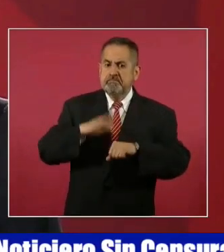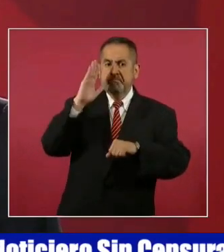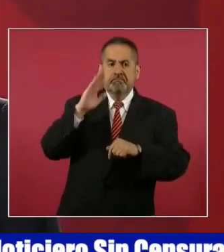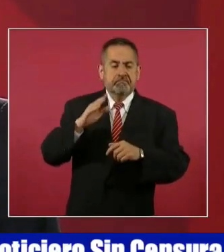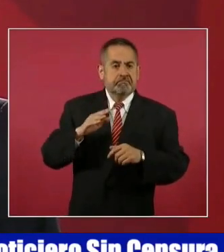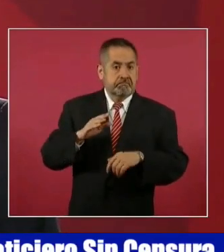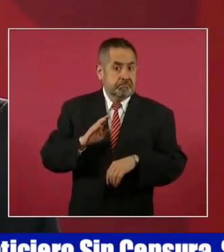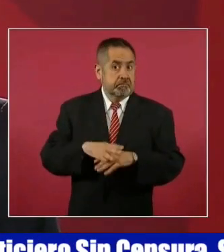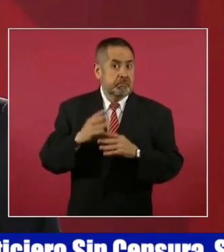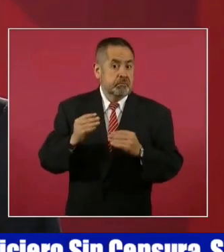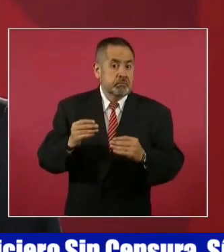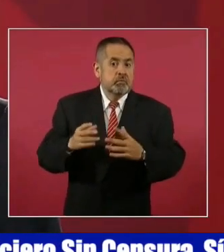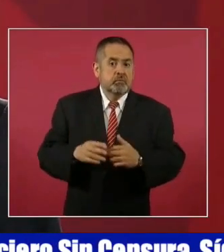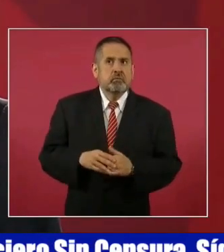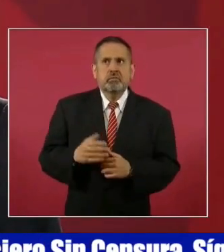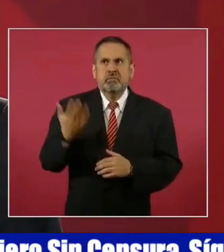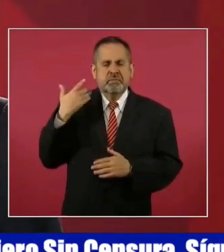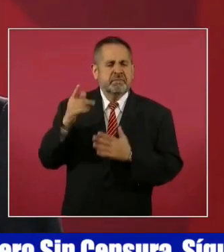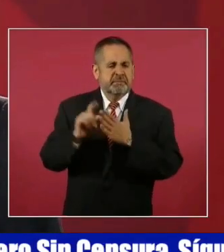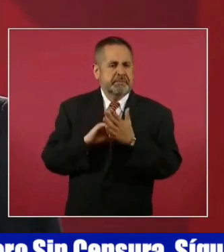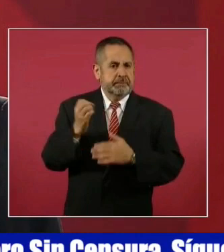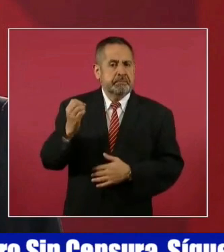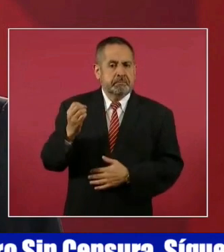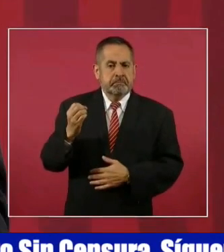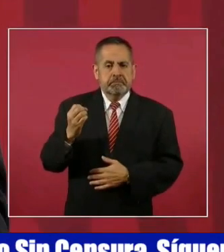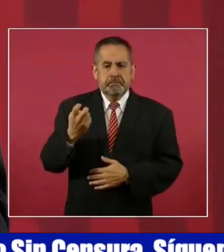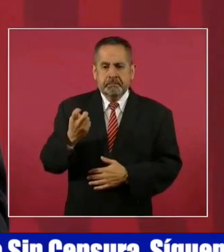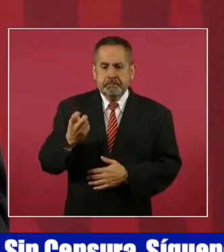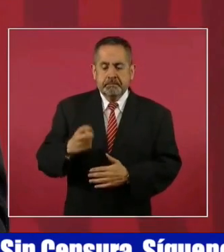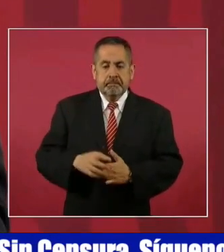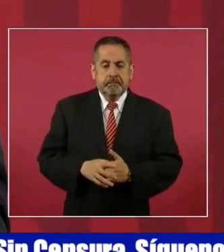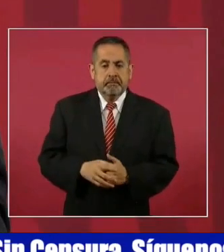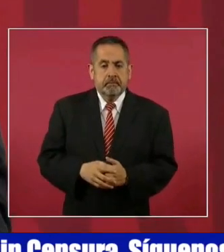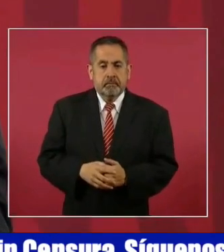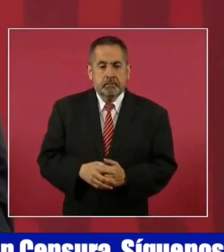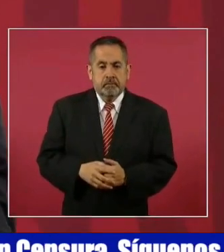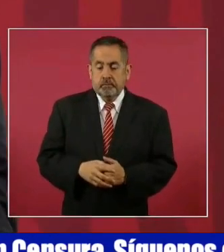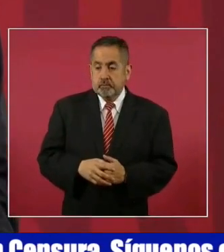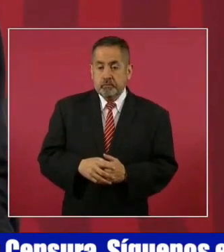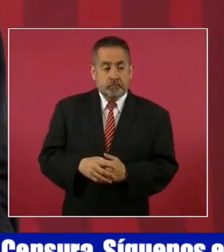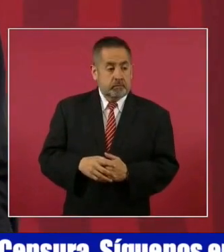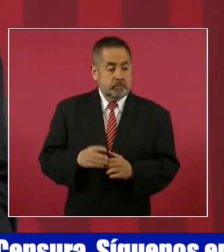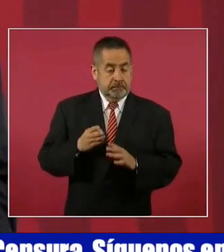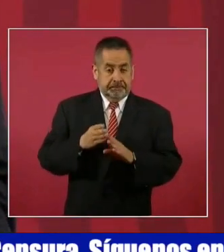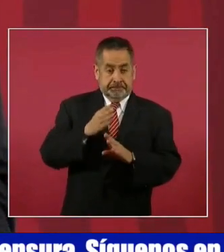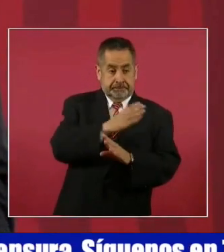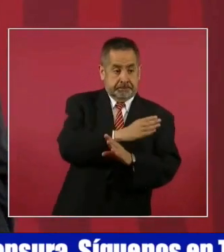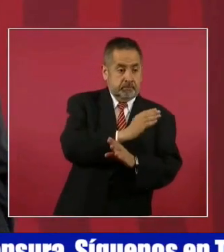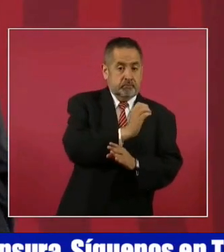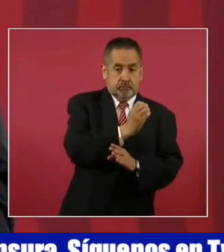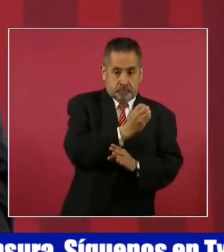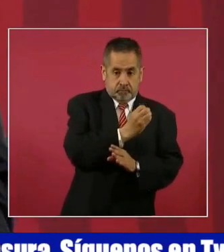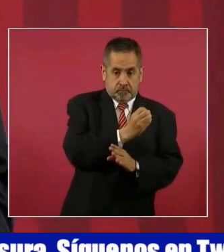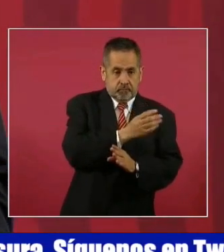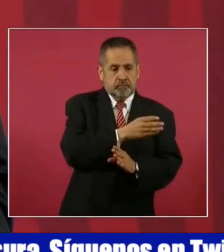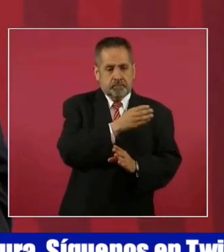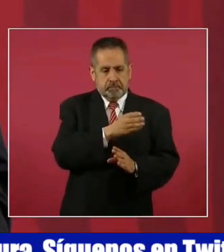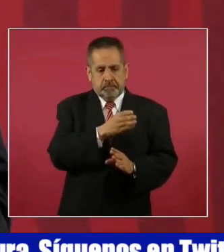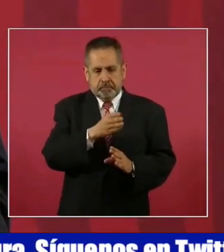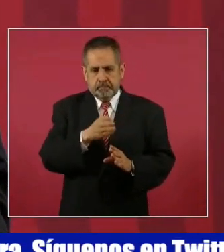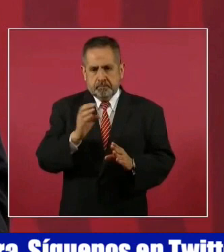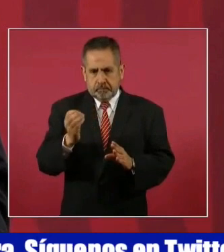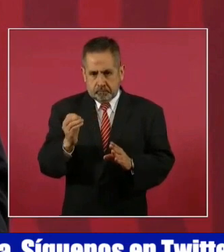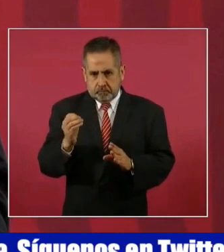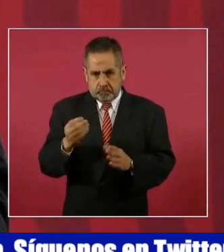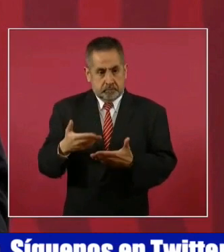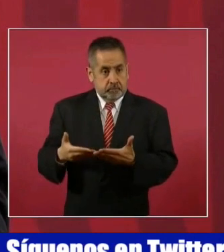de nosotros? Muchísimo dinero, porque están trabajando ya no financiados por el poder en turno como era